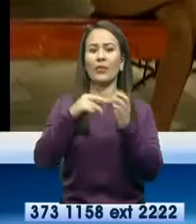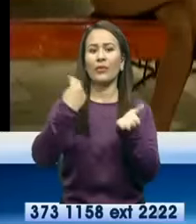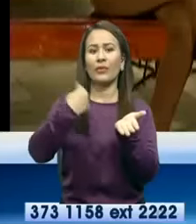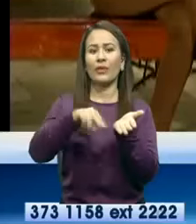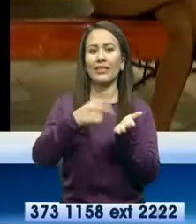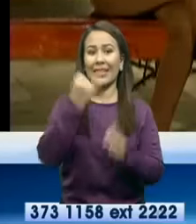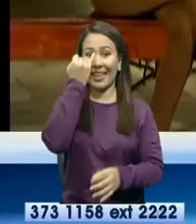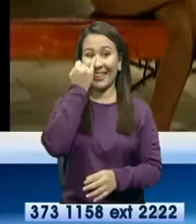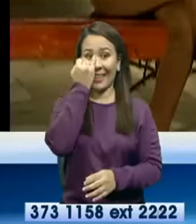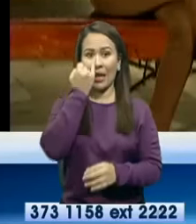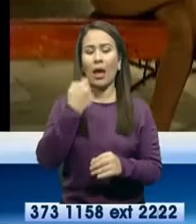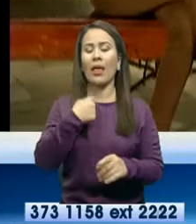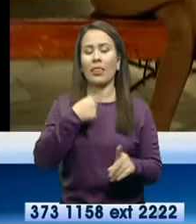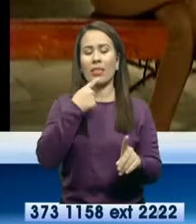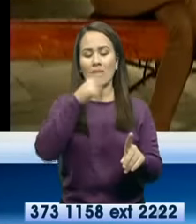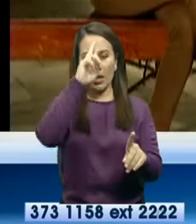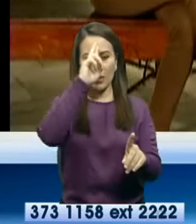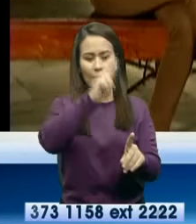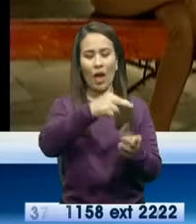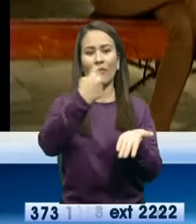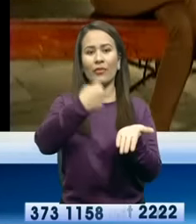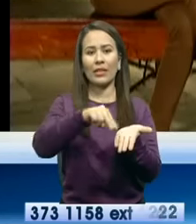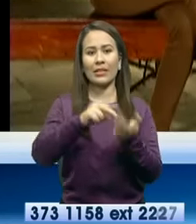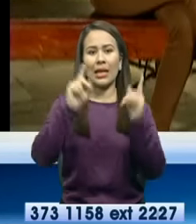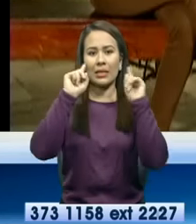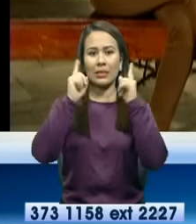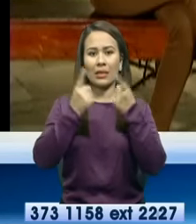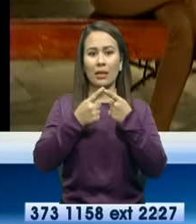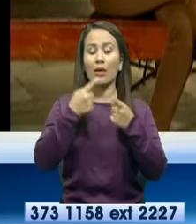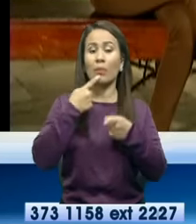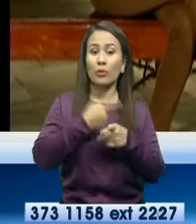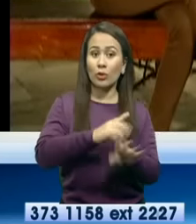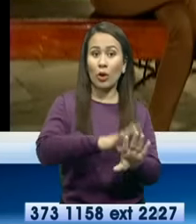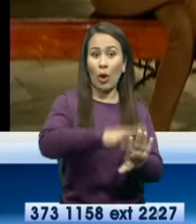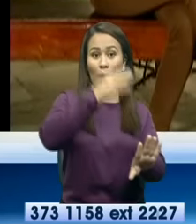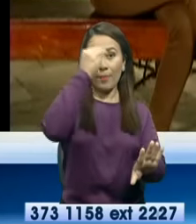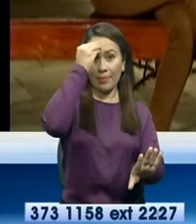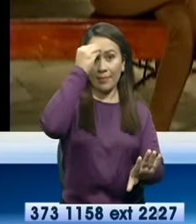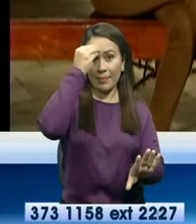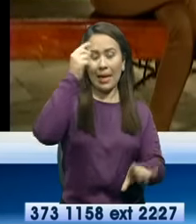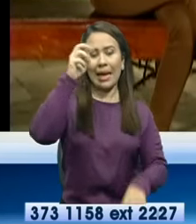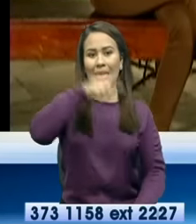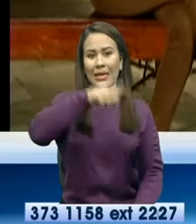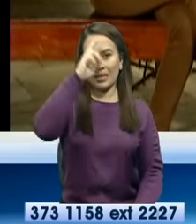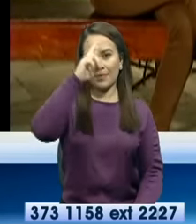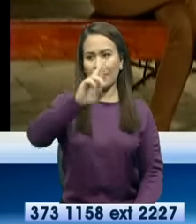los españoles en fiestas santas, y por lo tanto en el marco de las fiestas santas celebramos